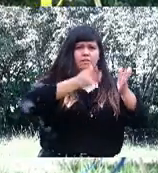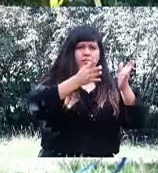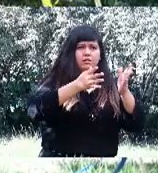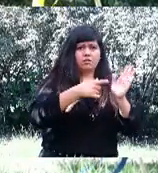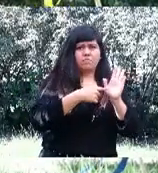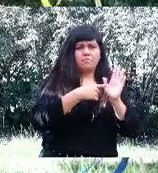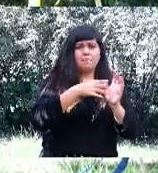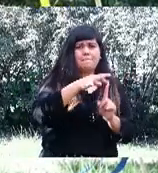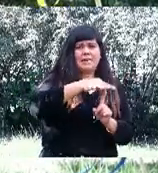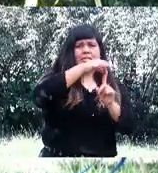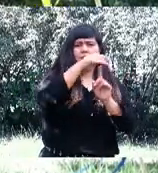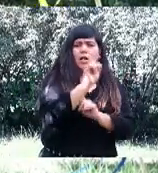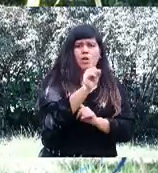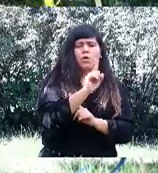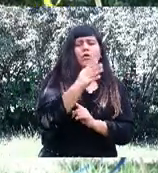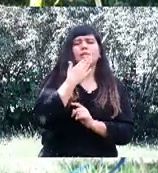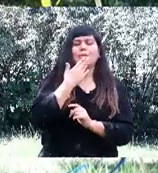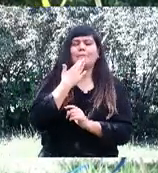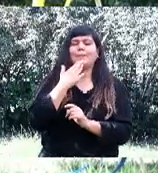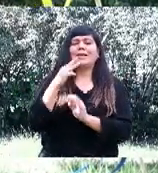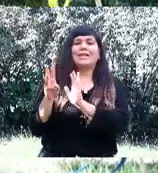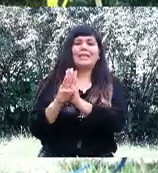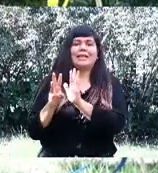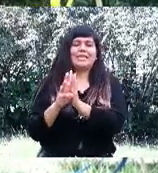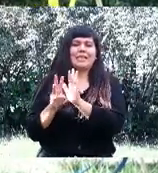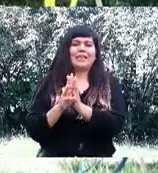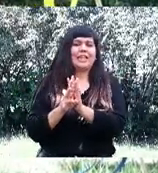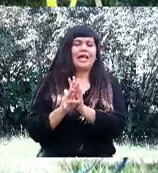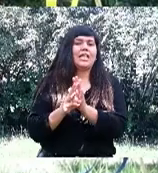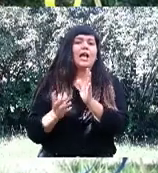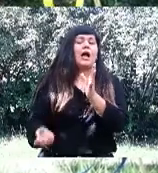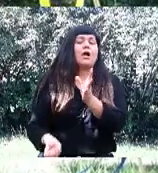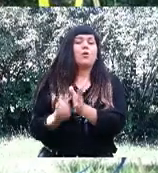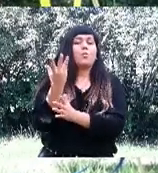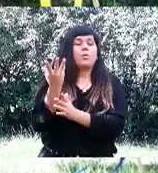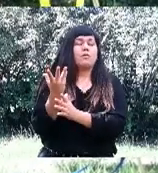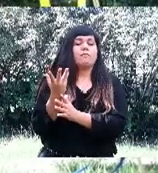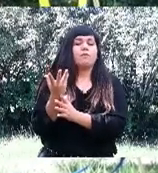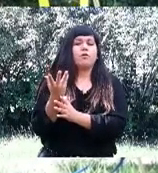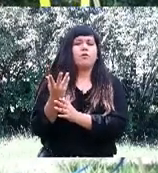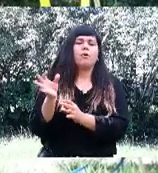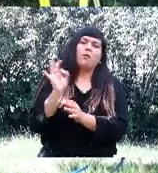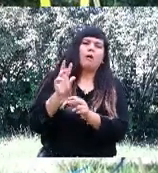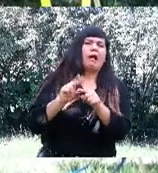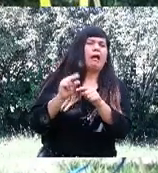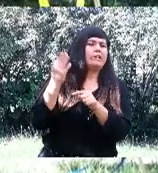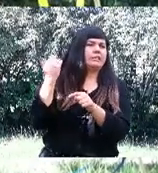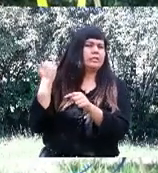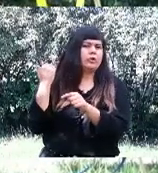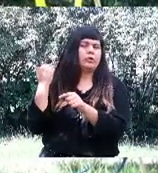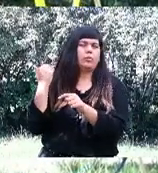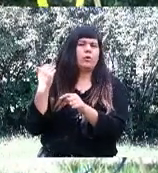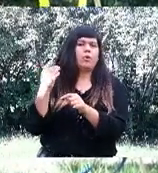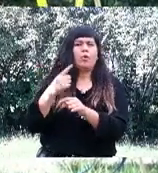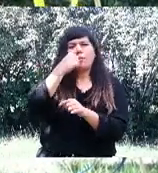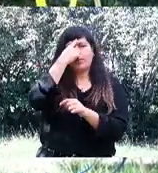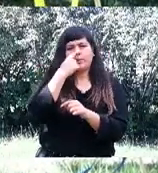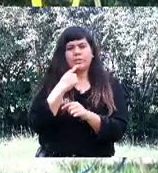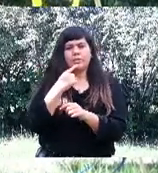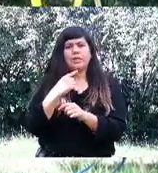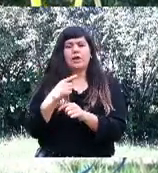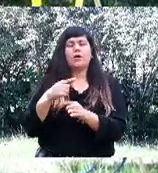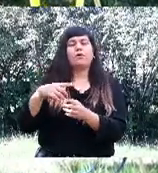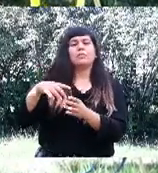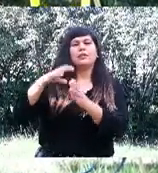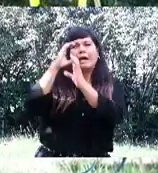museo interactivo mirador sino que darle una identidad también al al nuevo o viejo museo interactivo de la